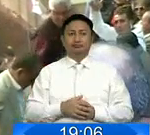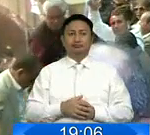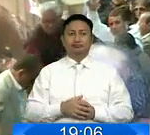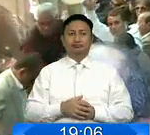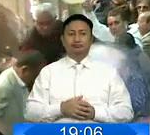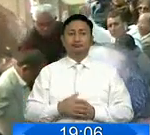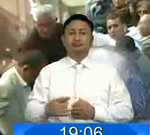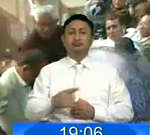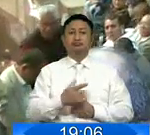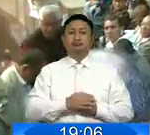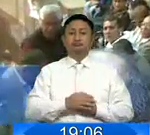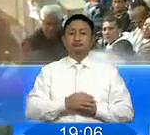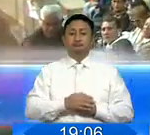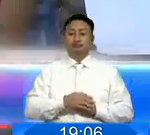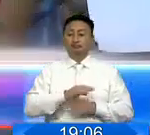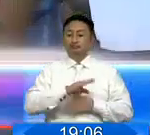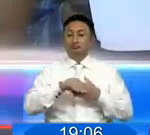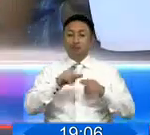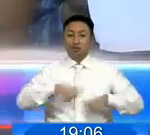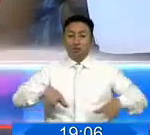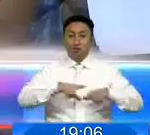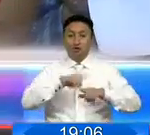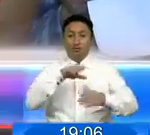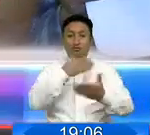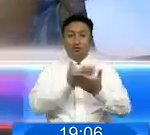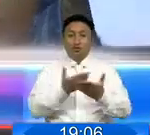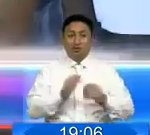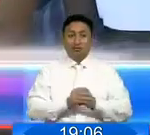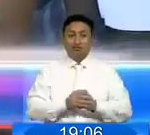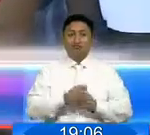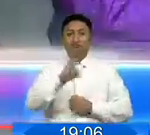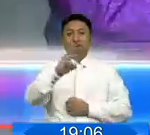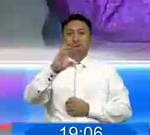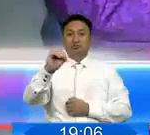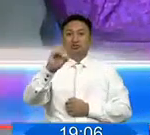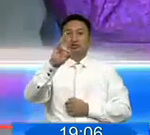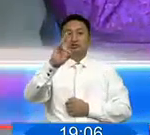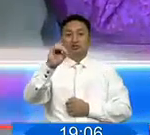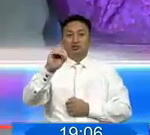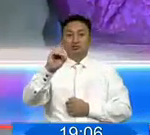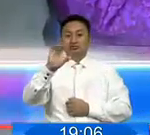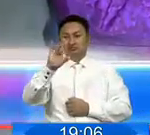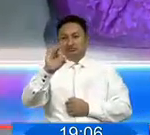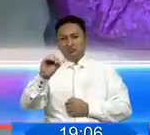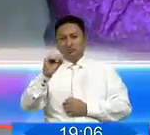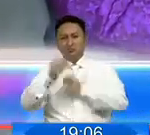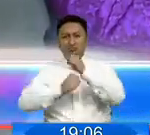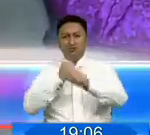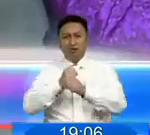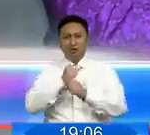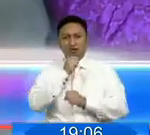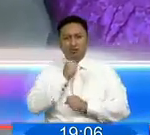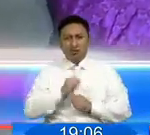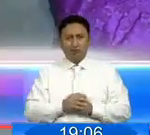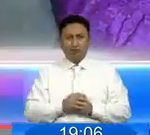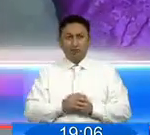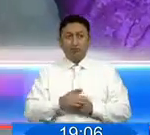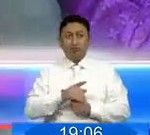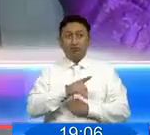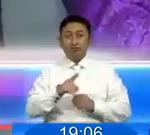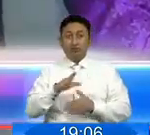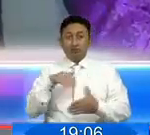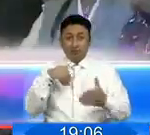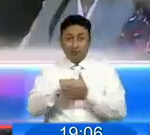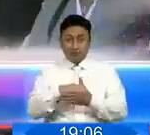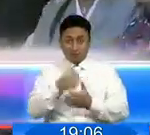Llegaron de todos los rincones del país. Muchos llevan encima 60, 70 e incluso 80 años de edad. Pero eso no fue impedimento